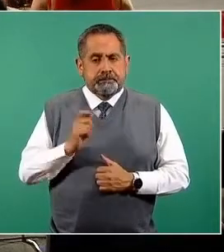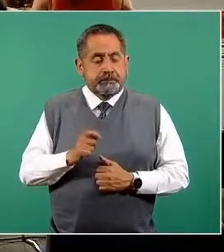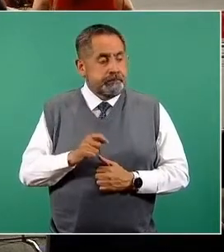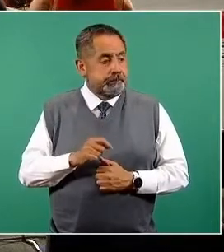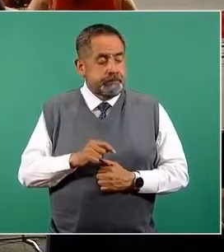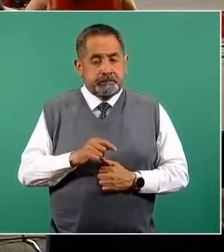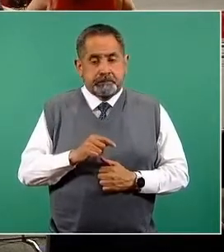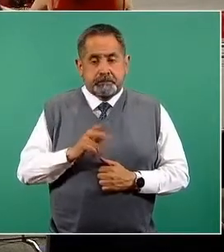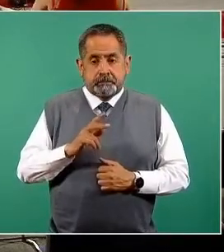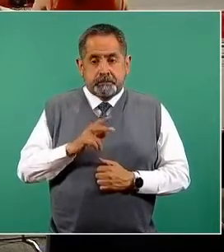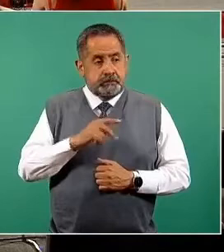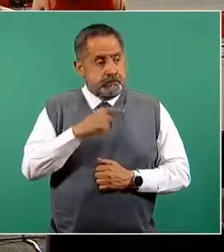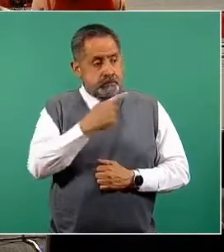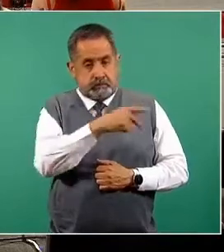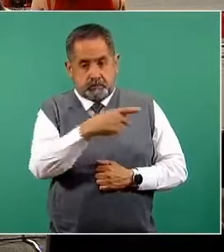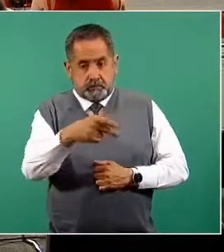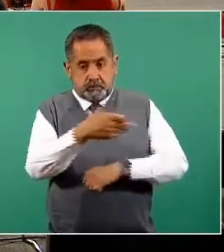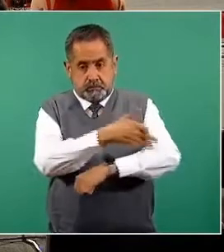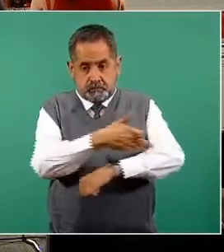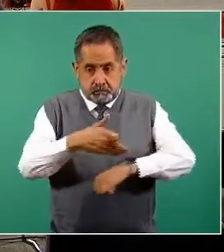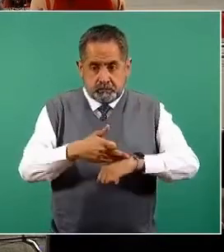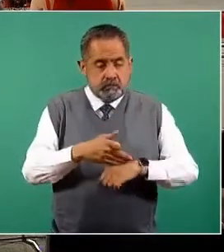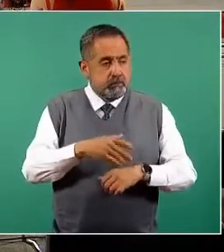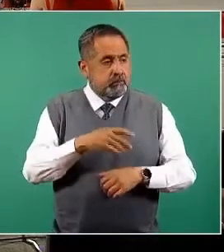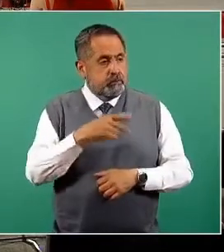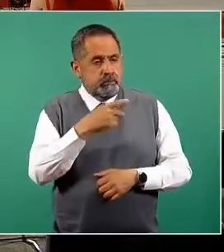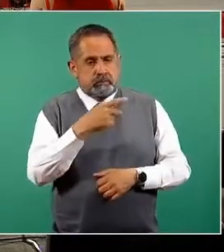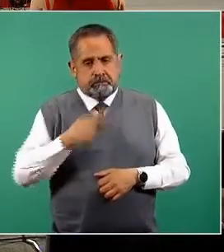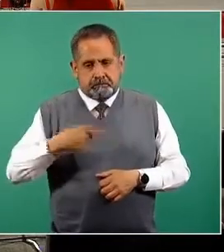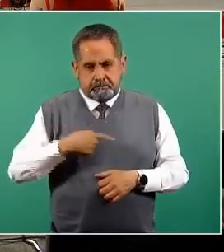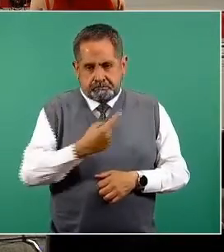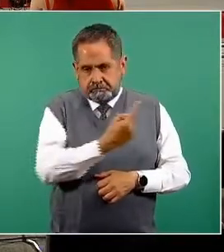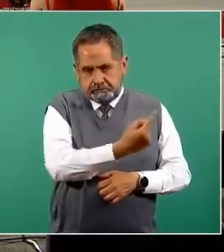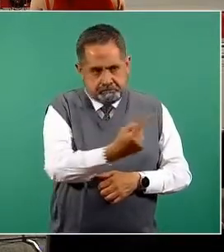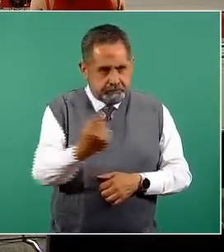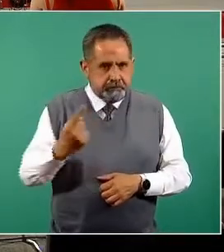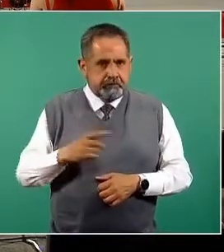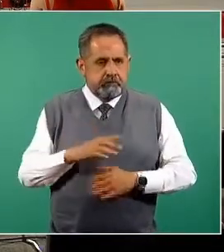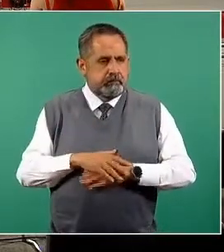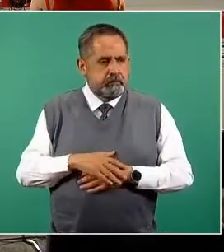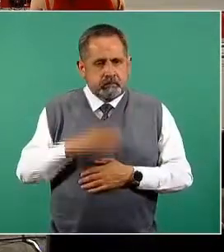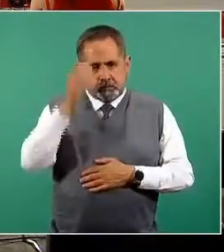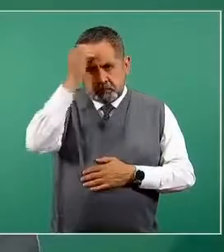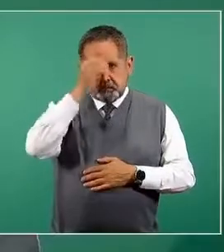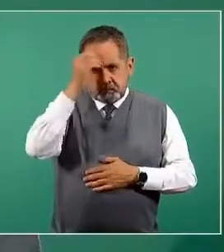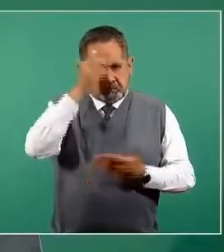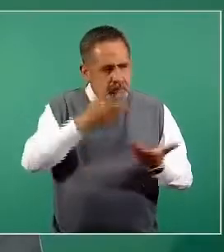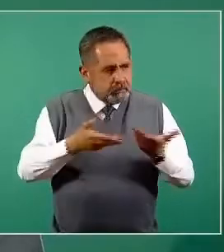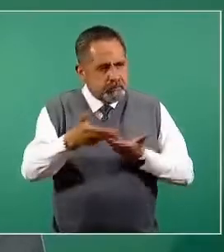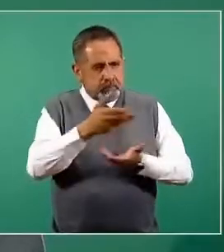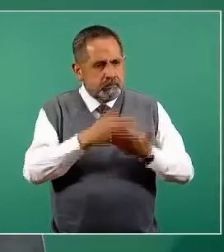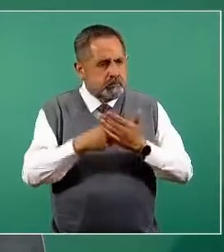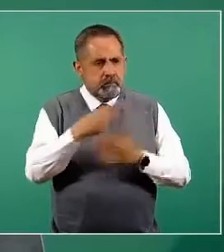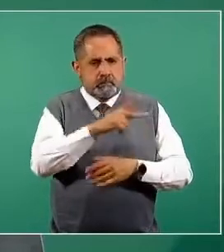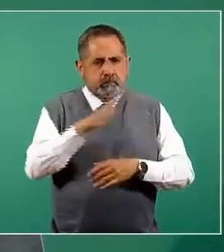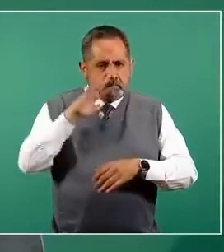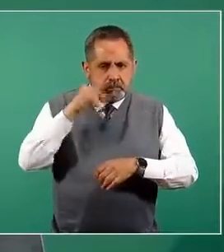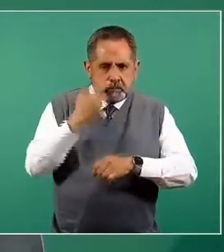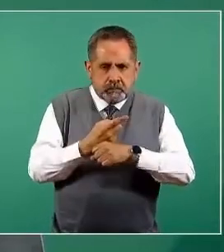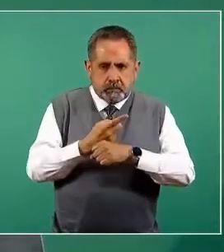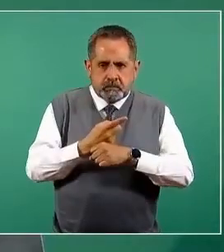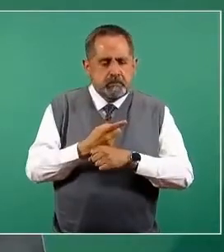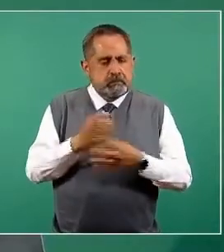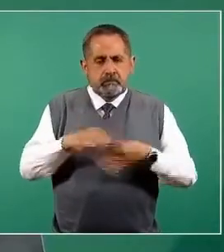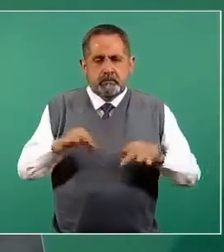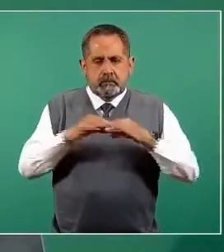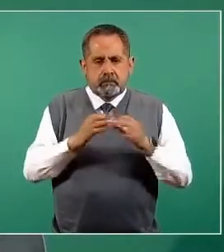las personas y sus familias, con quienes frecuentemente uno intercambia opiniones para tomar decisiones, es muy